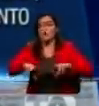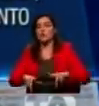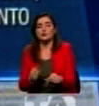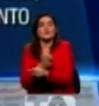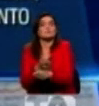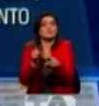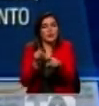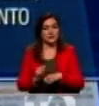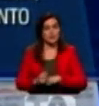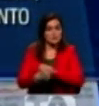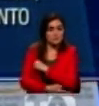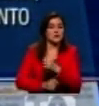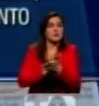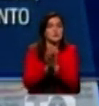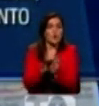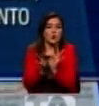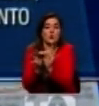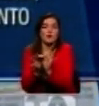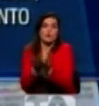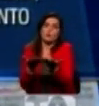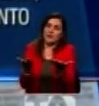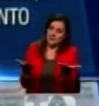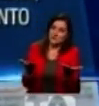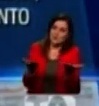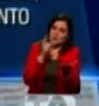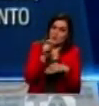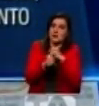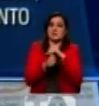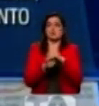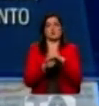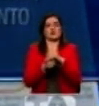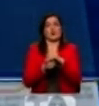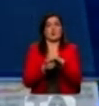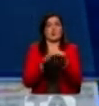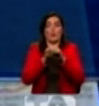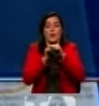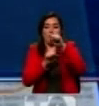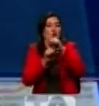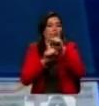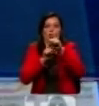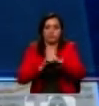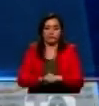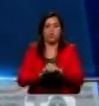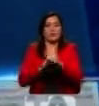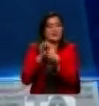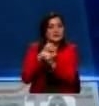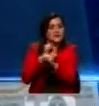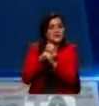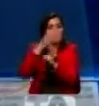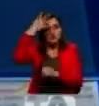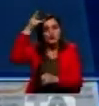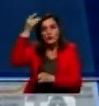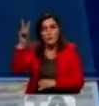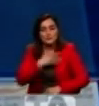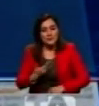que si no hubo coautoría, por lo menos sí grave encubrimiento de corrupción. El ingeniero Jorge Glass, por diversas funciones